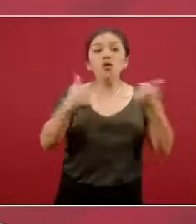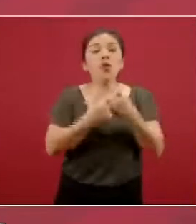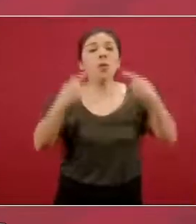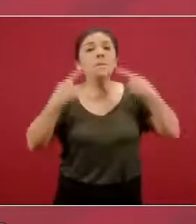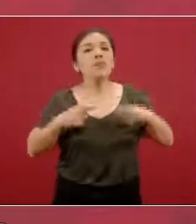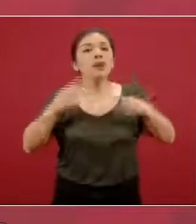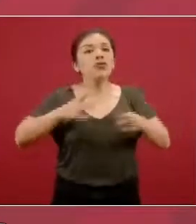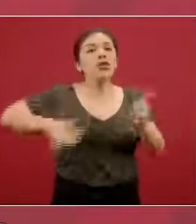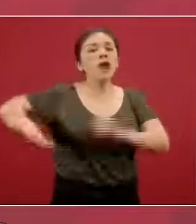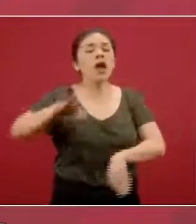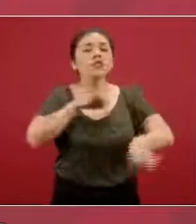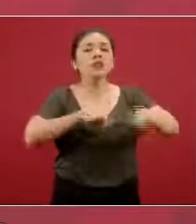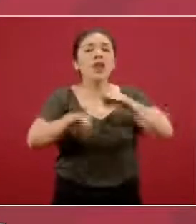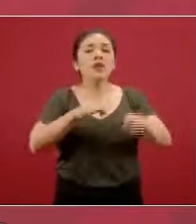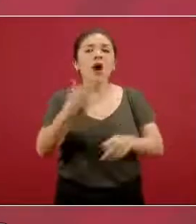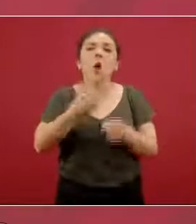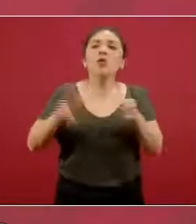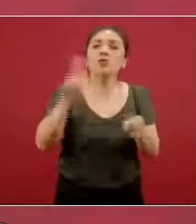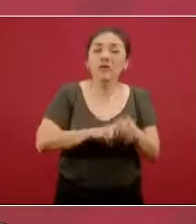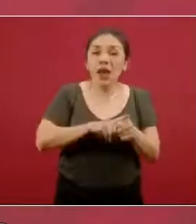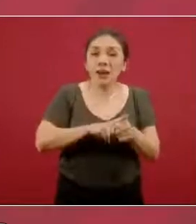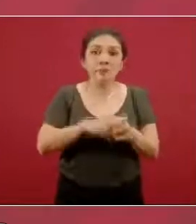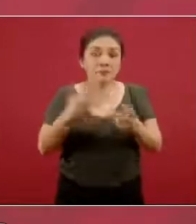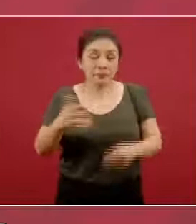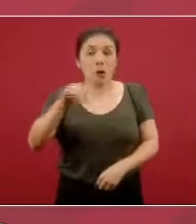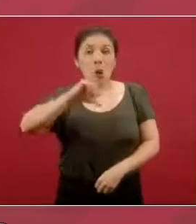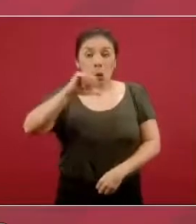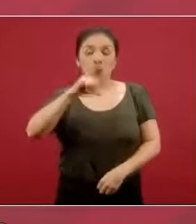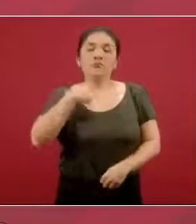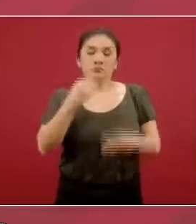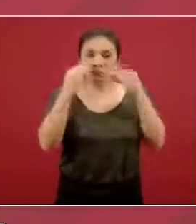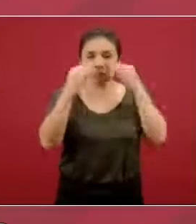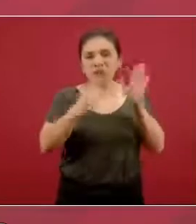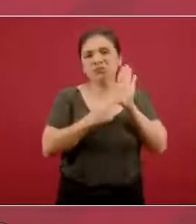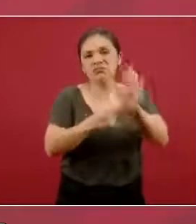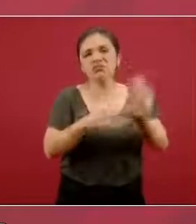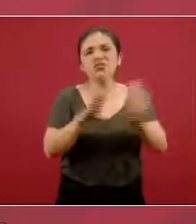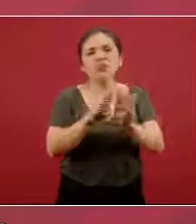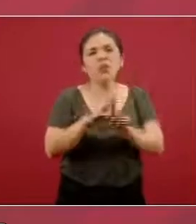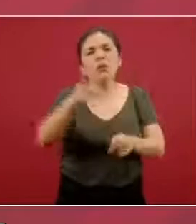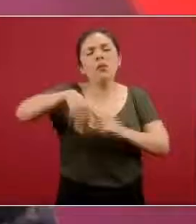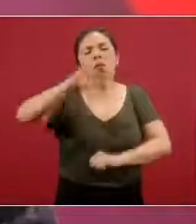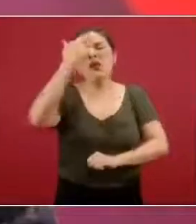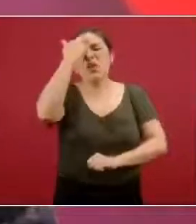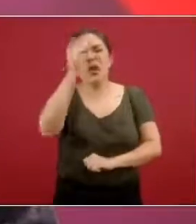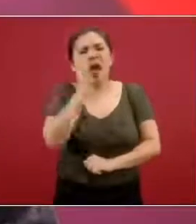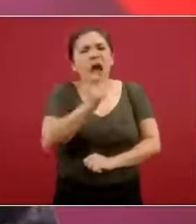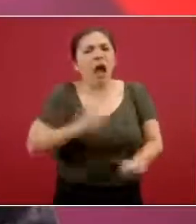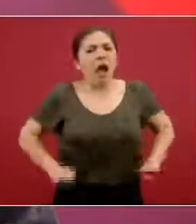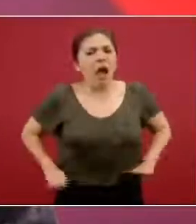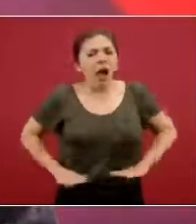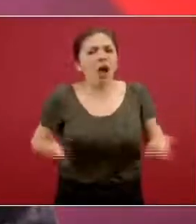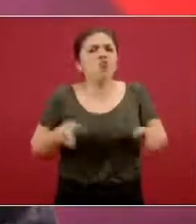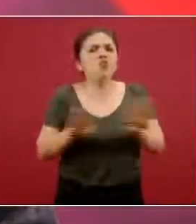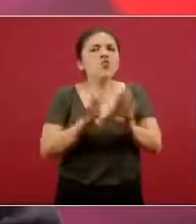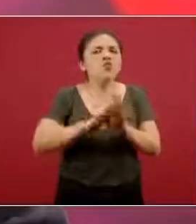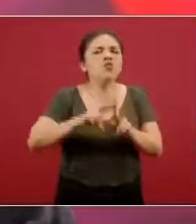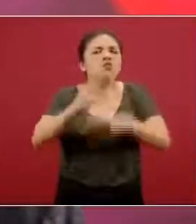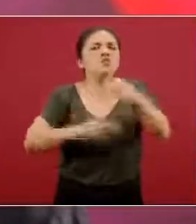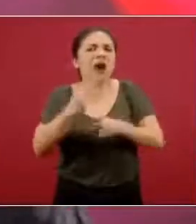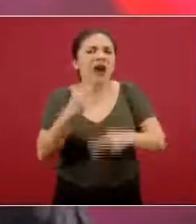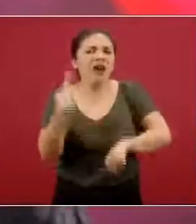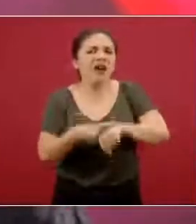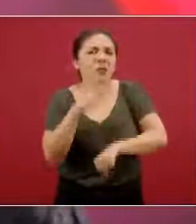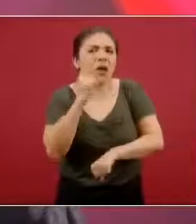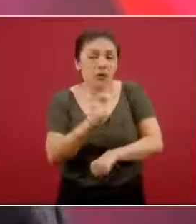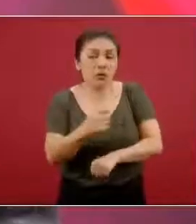salud. Y vamos a mostrar algunos detalles para recordar cuál es la situación y cómo ha ocurrido esto.